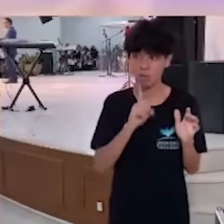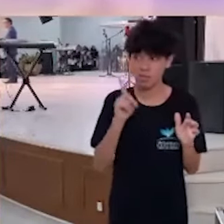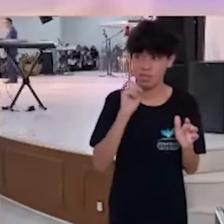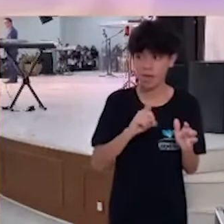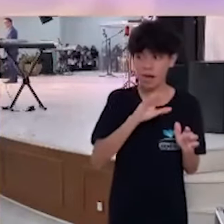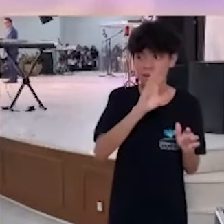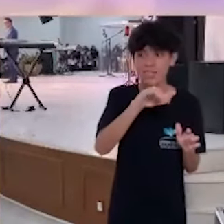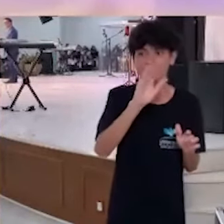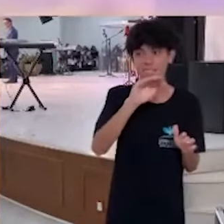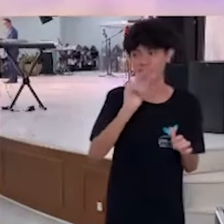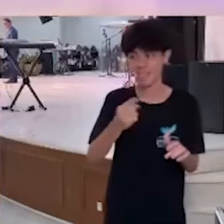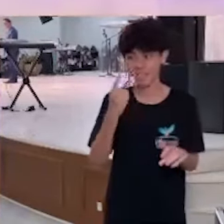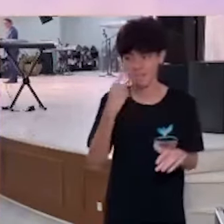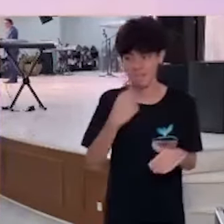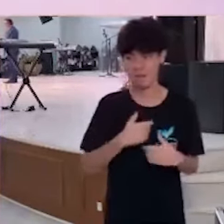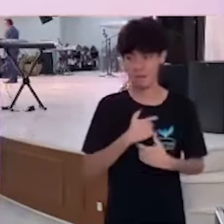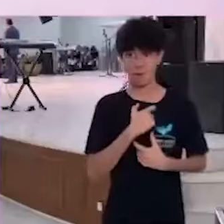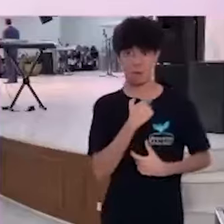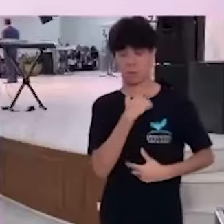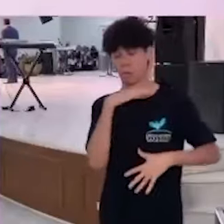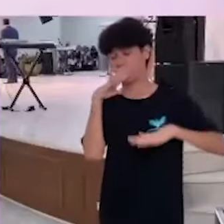hoy.